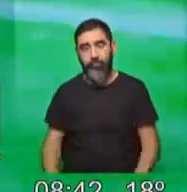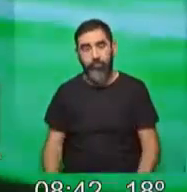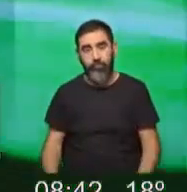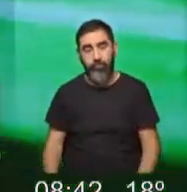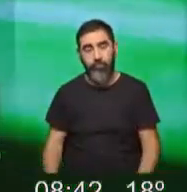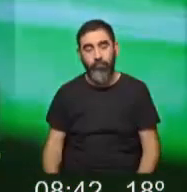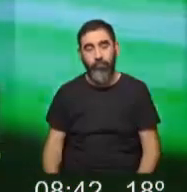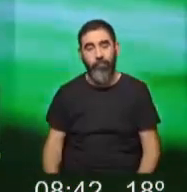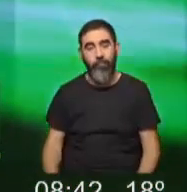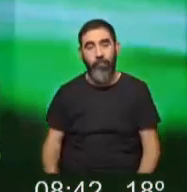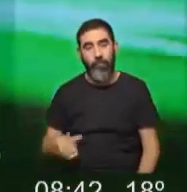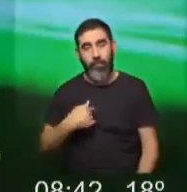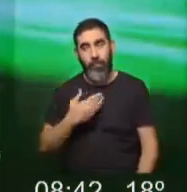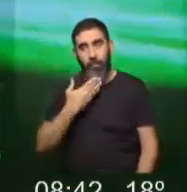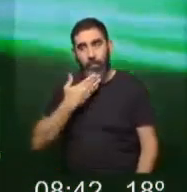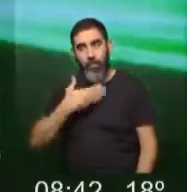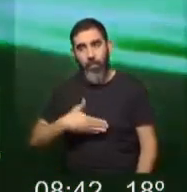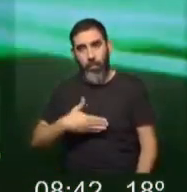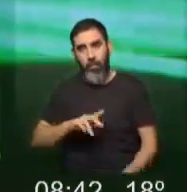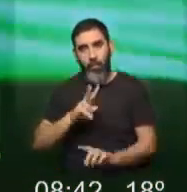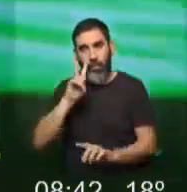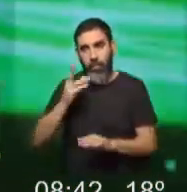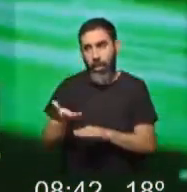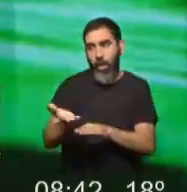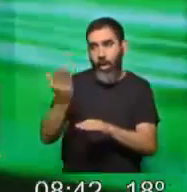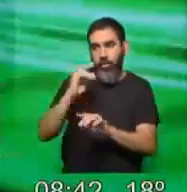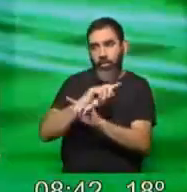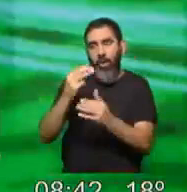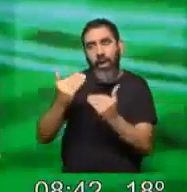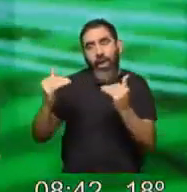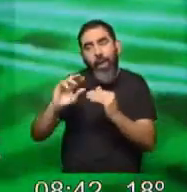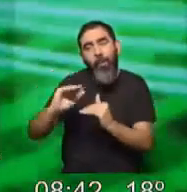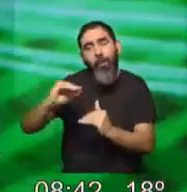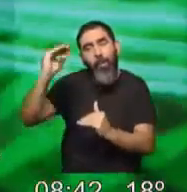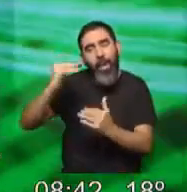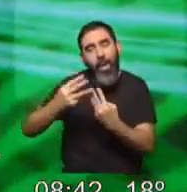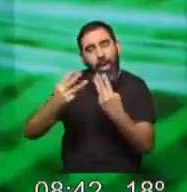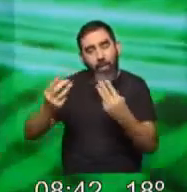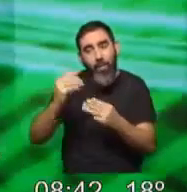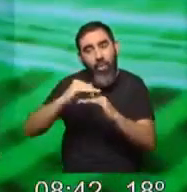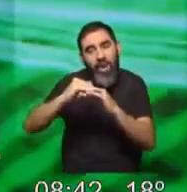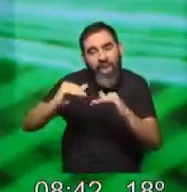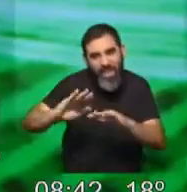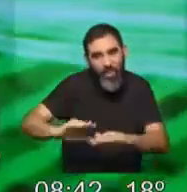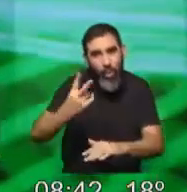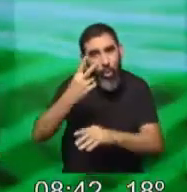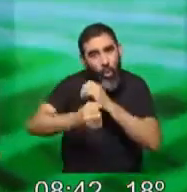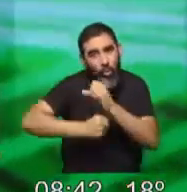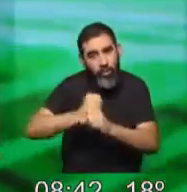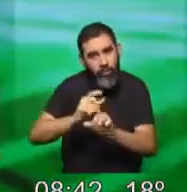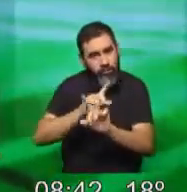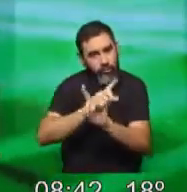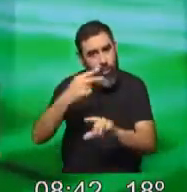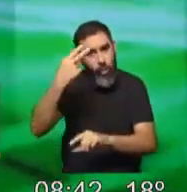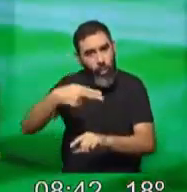Cosa que a mí me llamó la atención porque no era algo que se veía mucho. En general, en más grandes sí, pero no en tan chicos. Y creo que hay